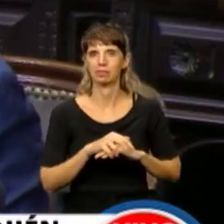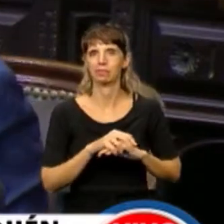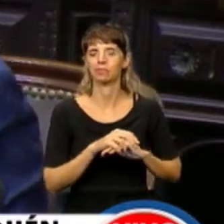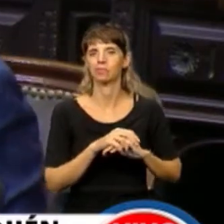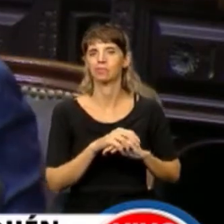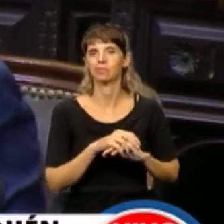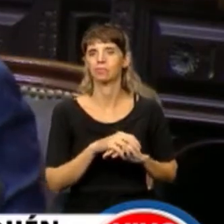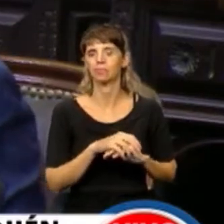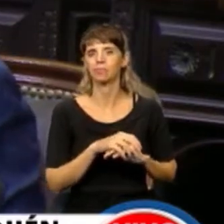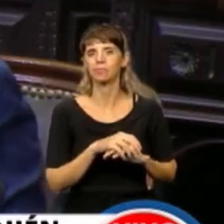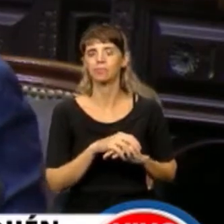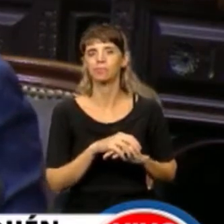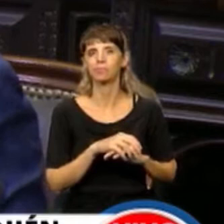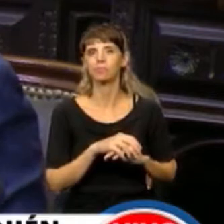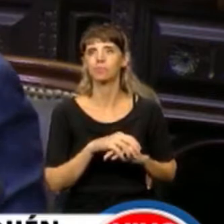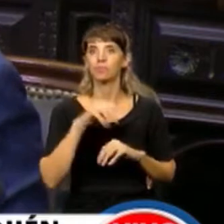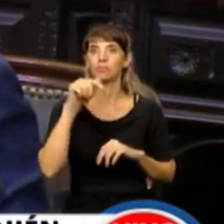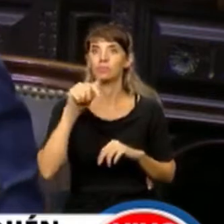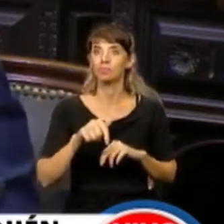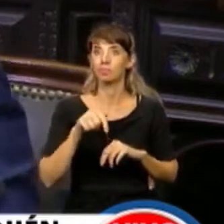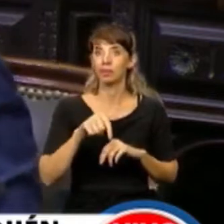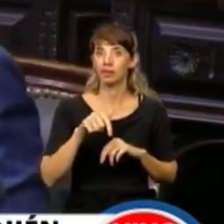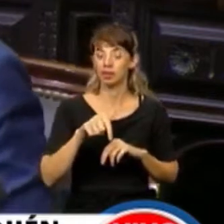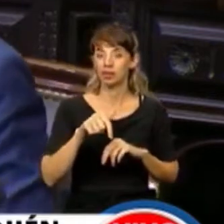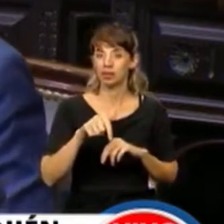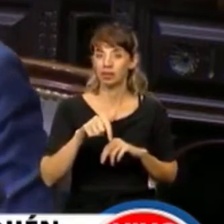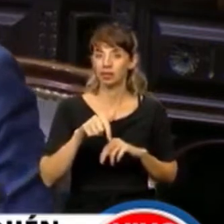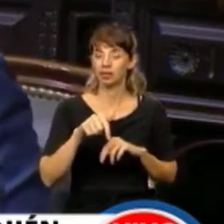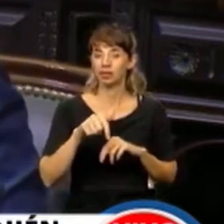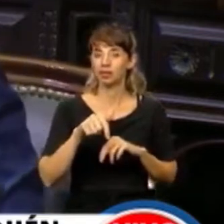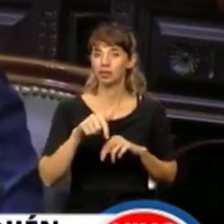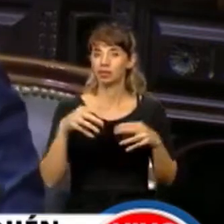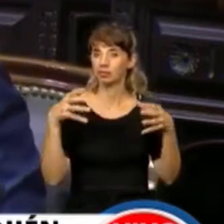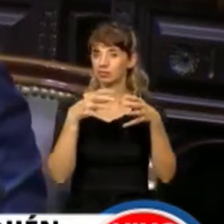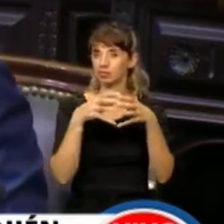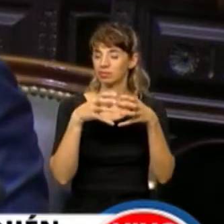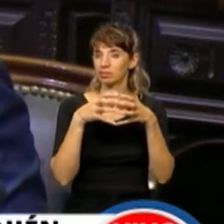seguramente esta banca dista mucho